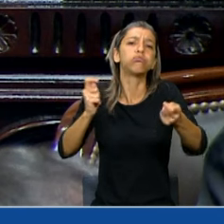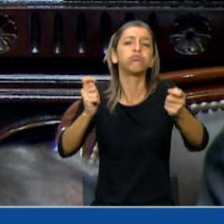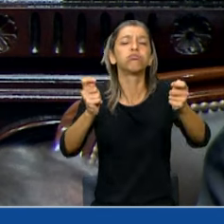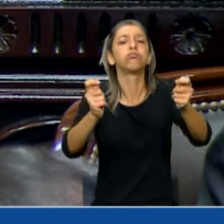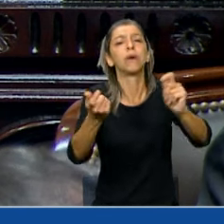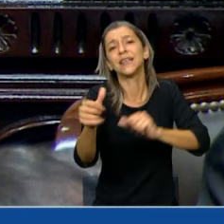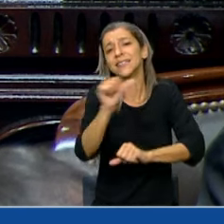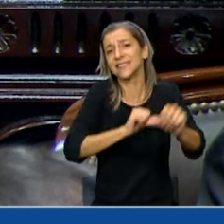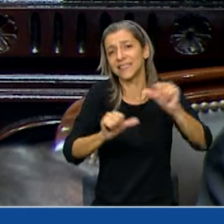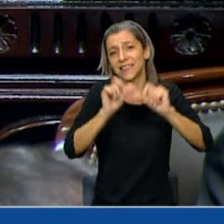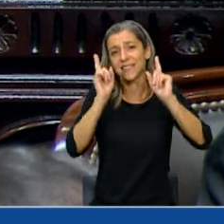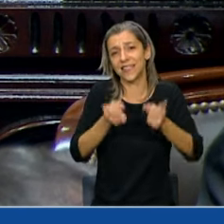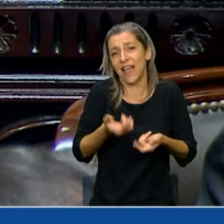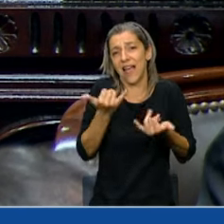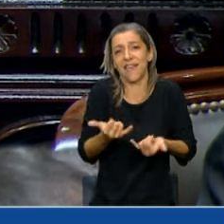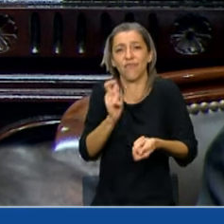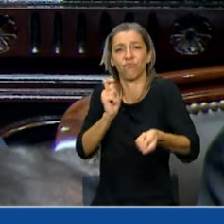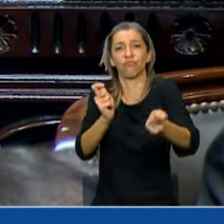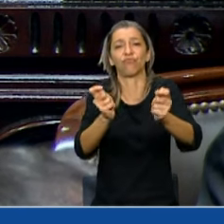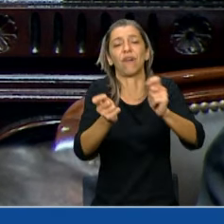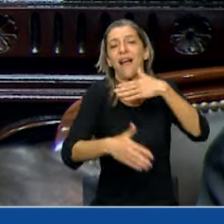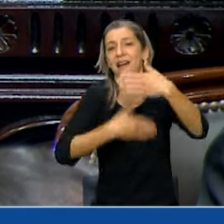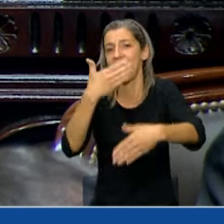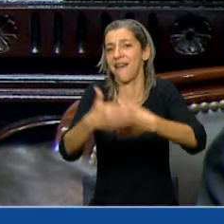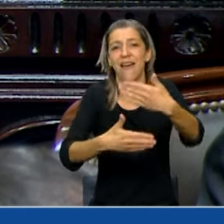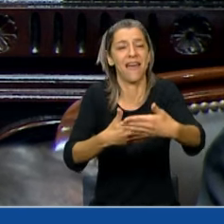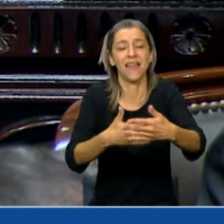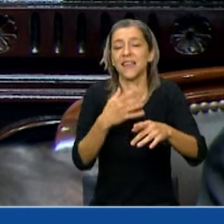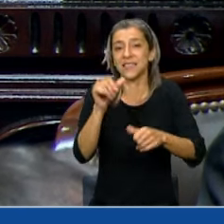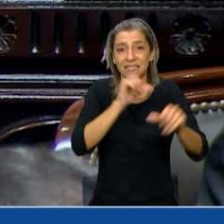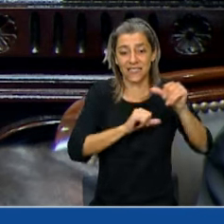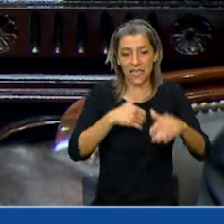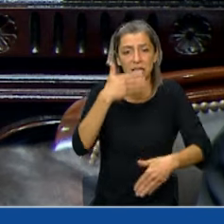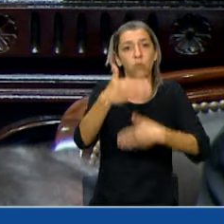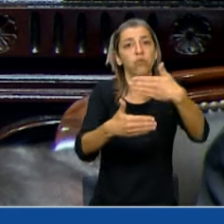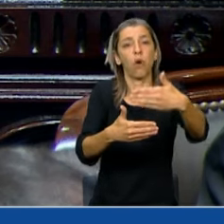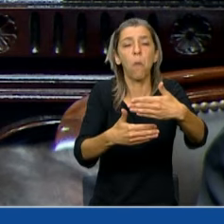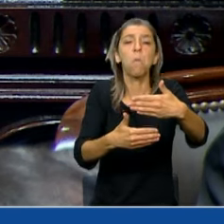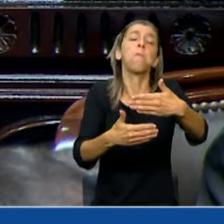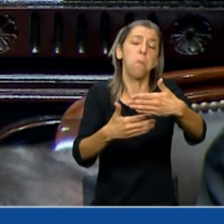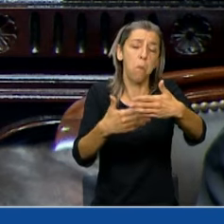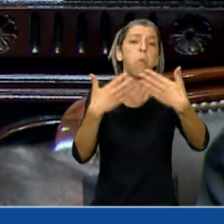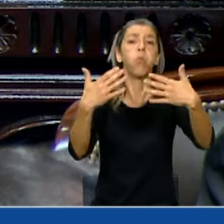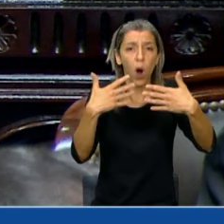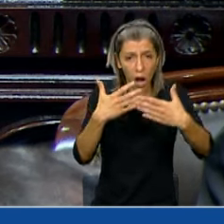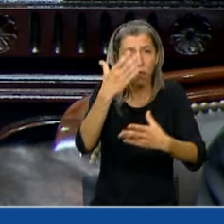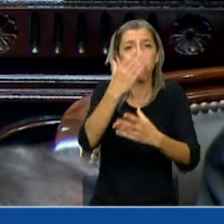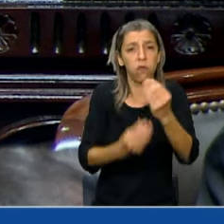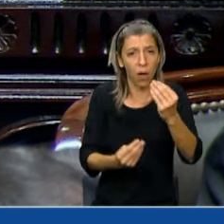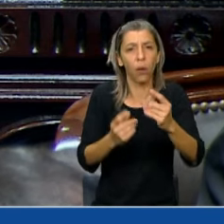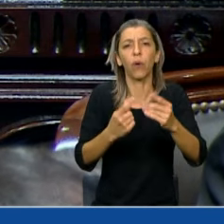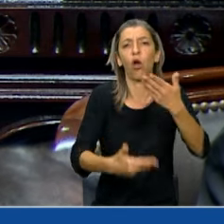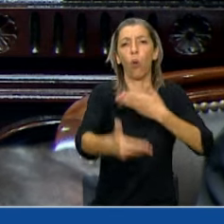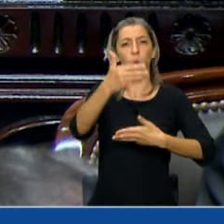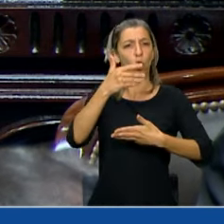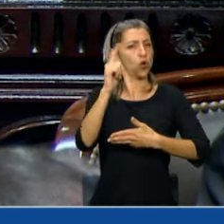ciencia la ciencia avanza con el ensayo y el error pero yendo para adante no bloqueando no yendo para atrás